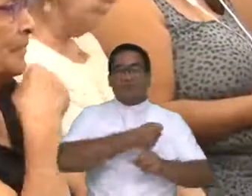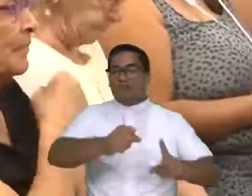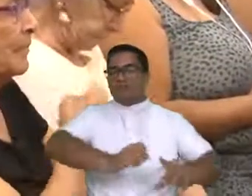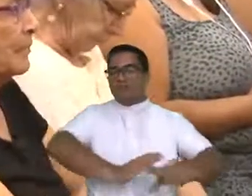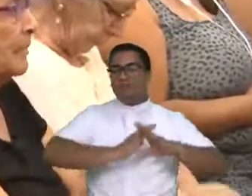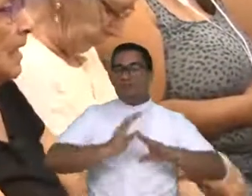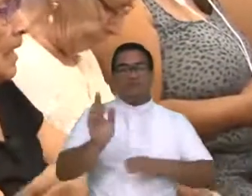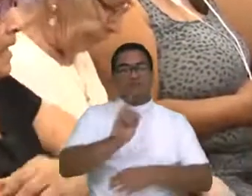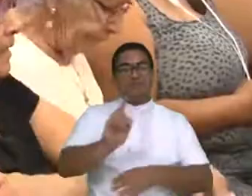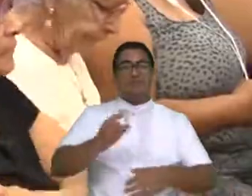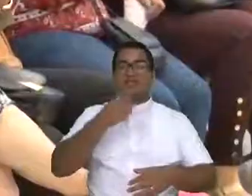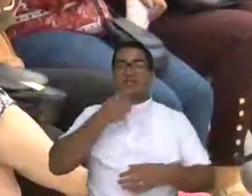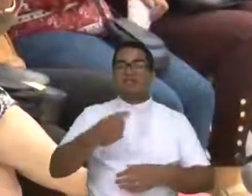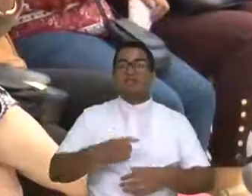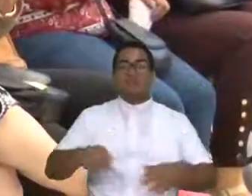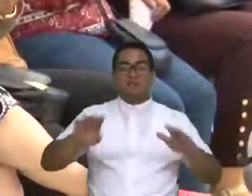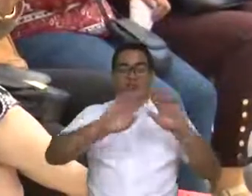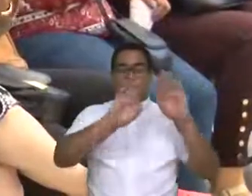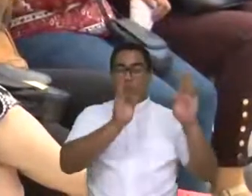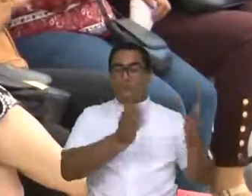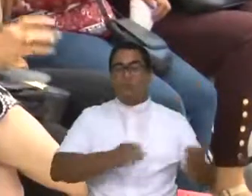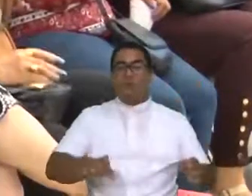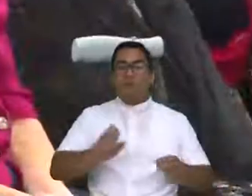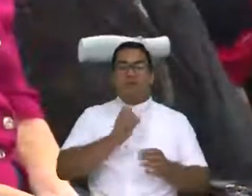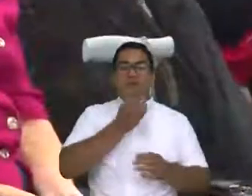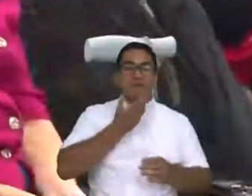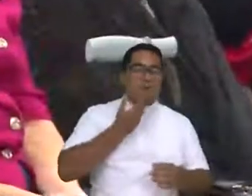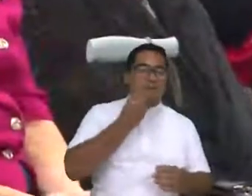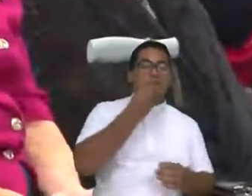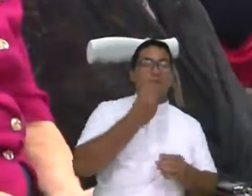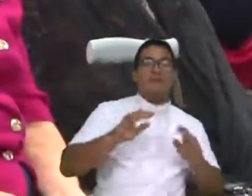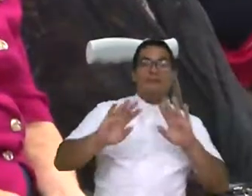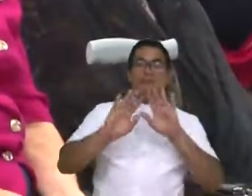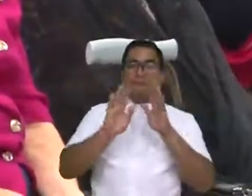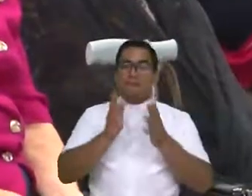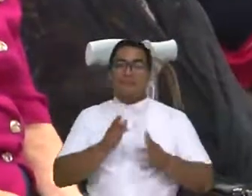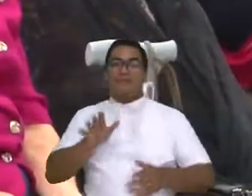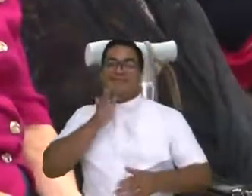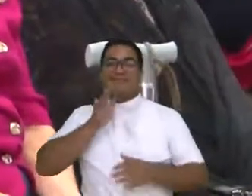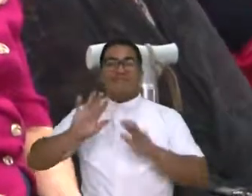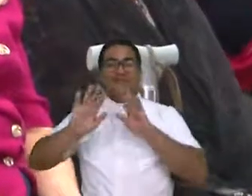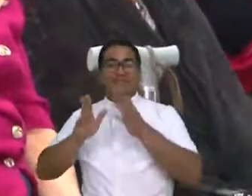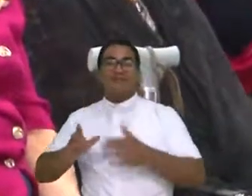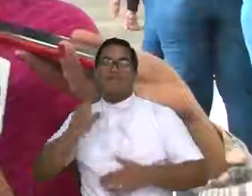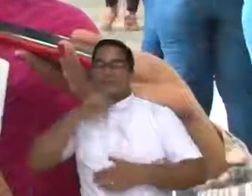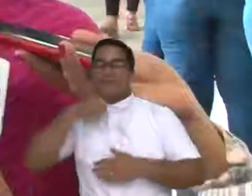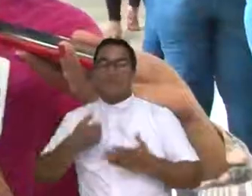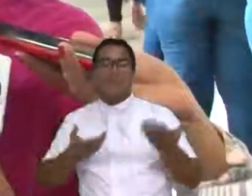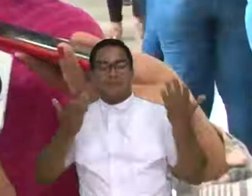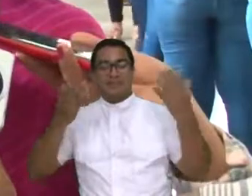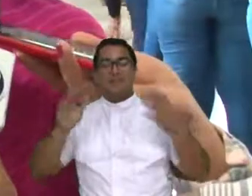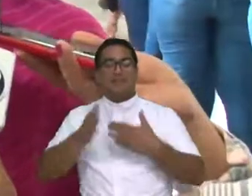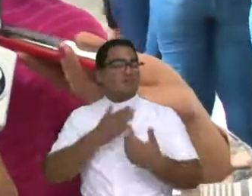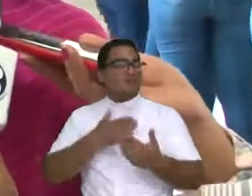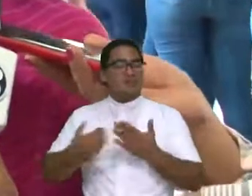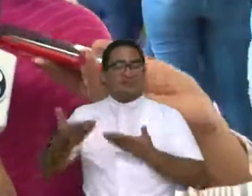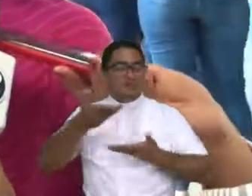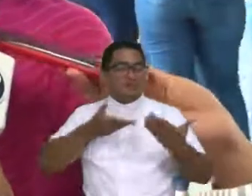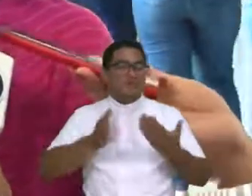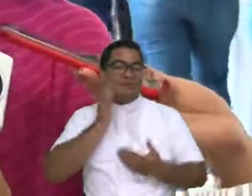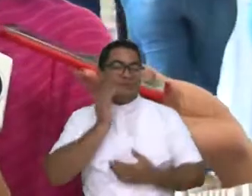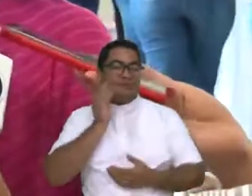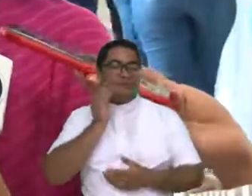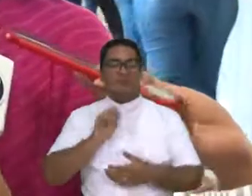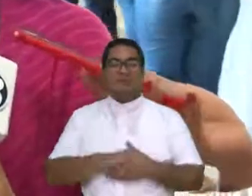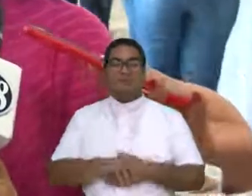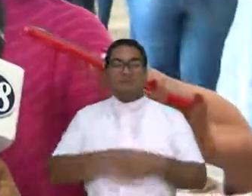también congregó a mujeres de distintas generaciones, quienes realizaron un importante intercambio de experiencias. Porque Nicaragua,